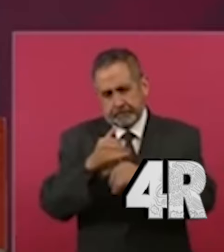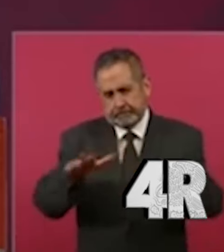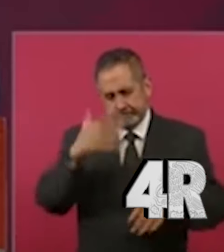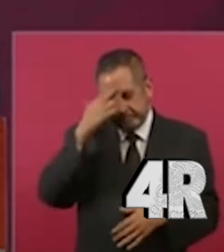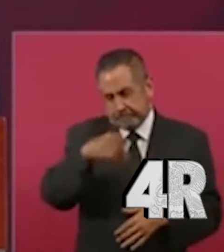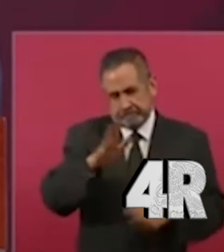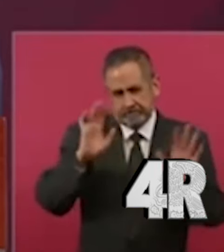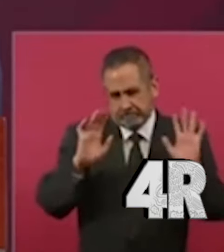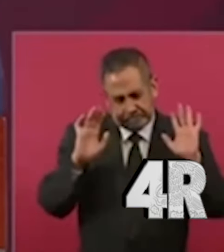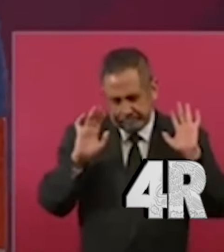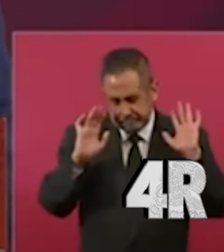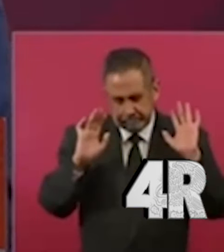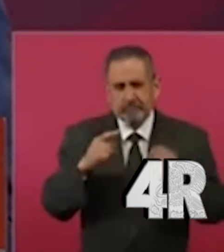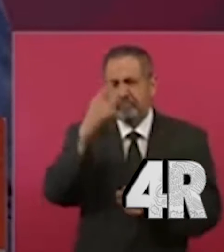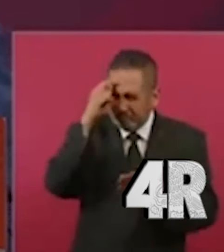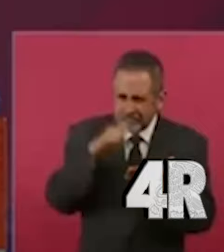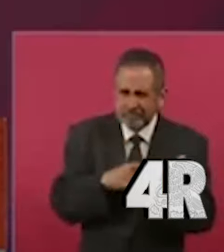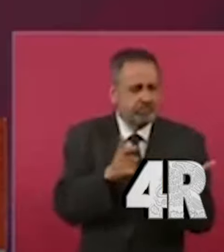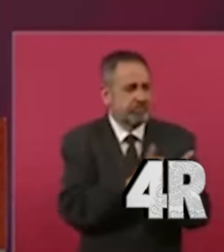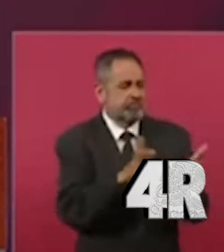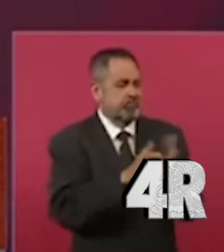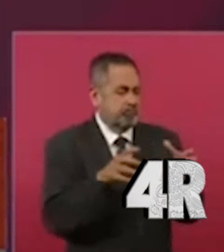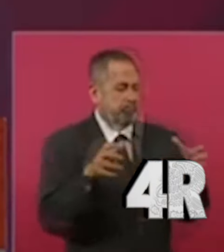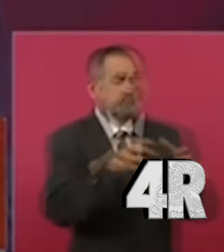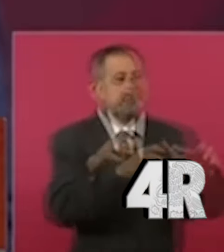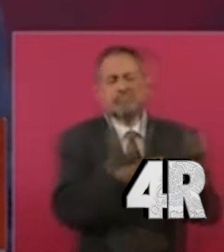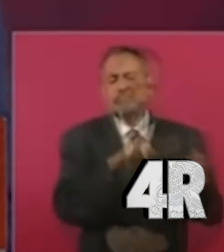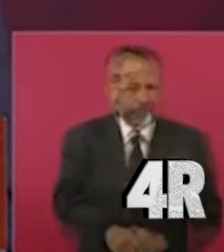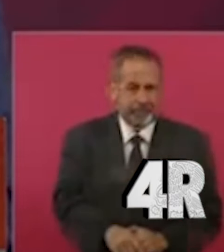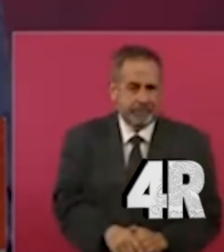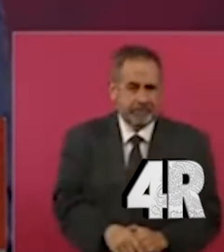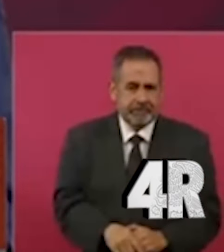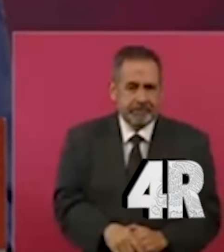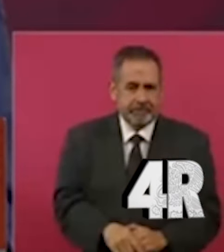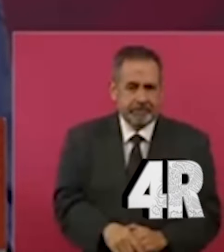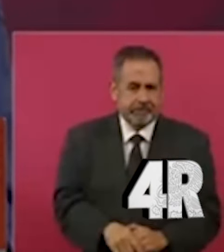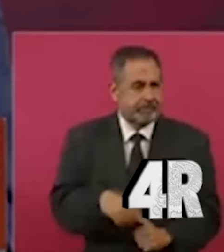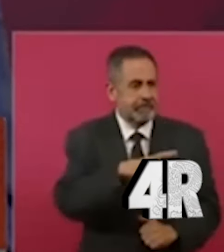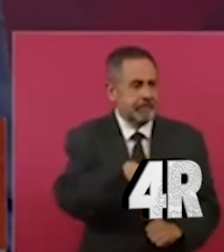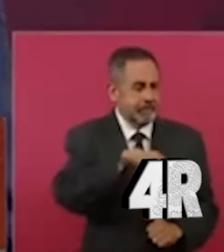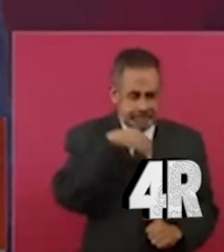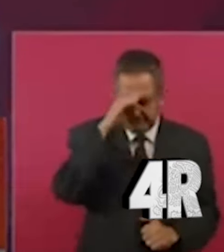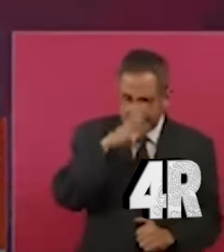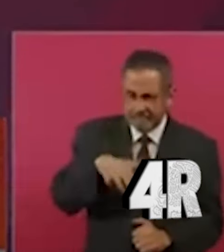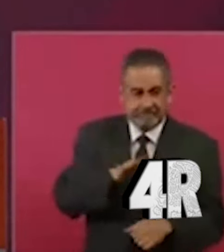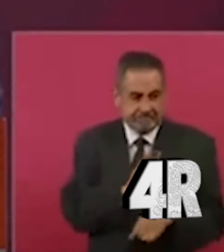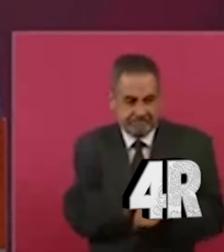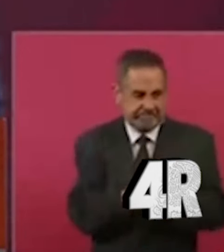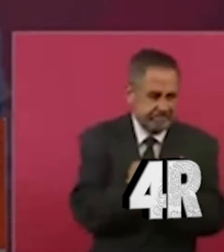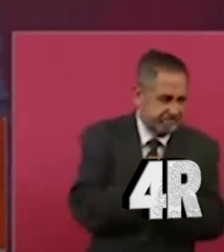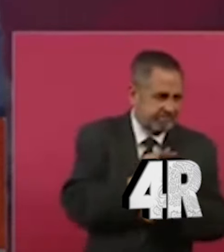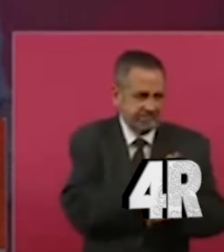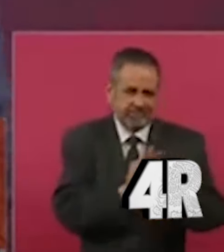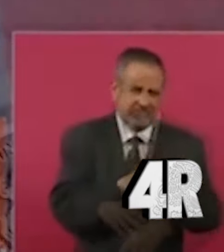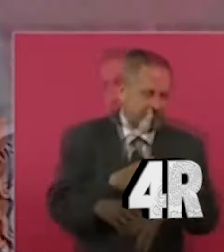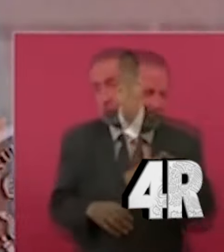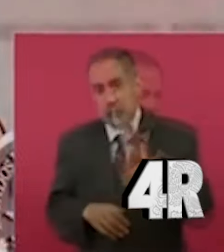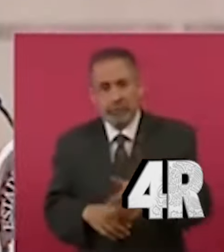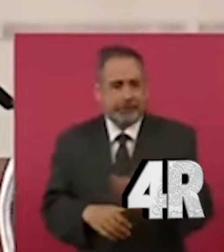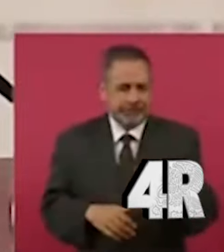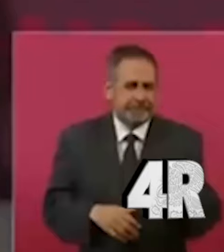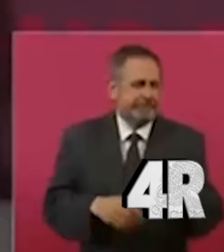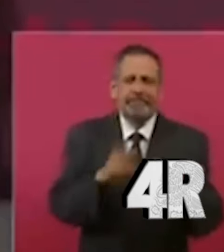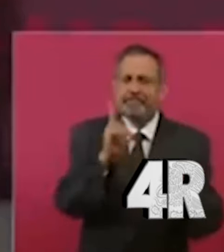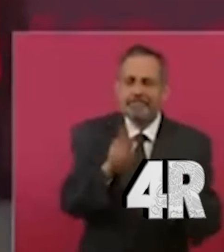eh lo que creo Es que es un gremio como otros buscan protegerse unos con otros